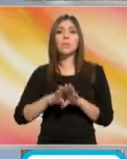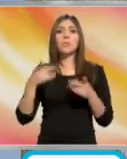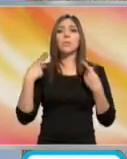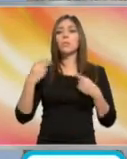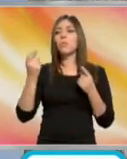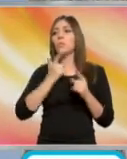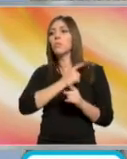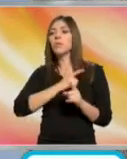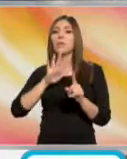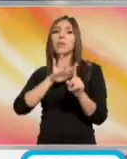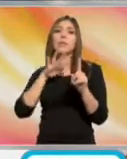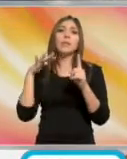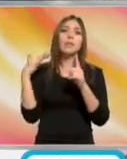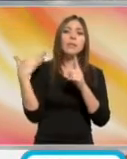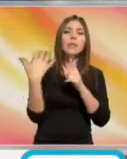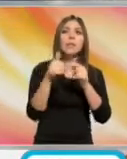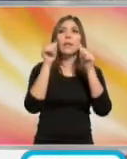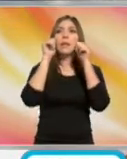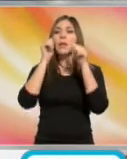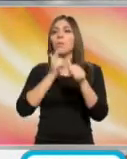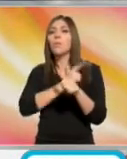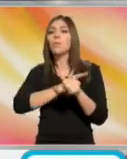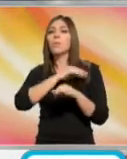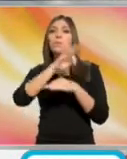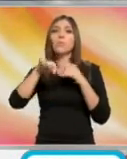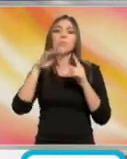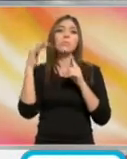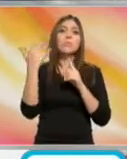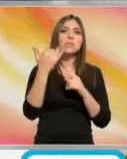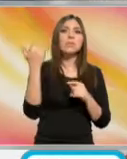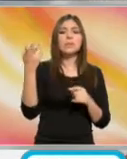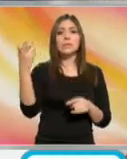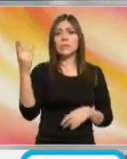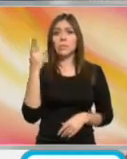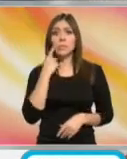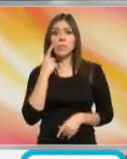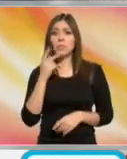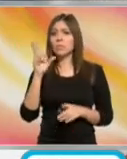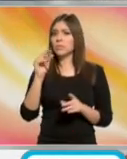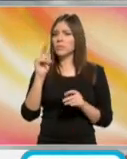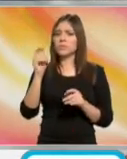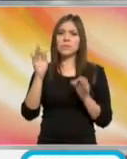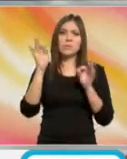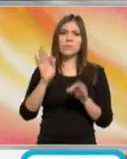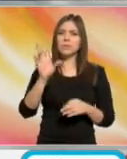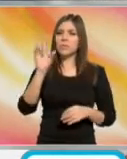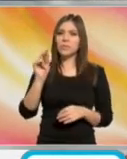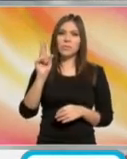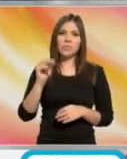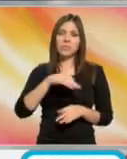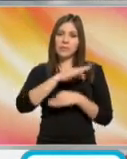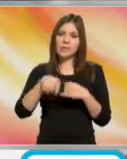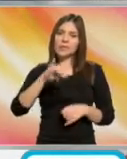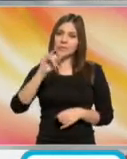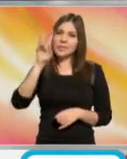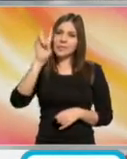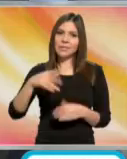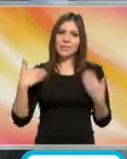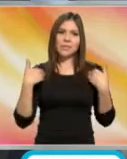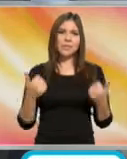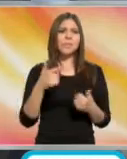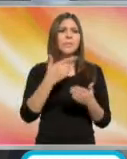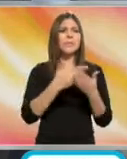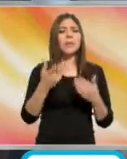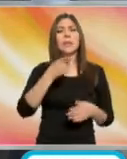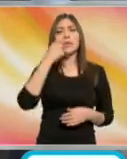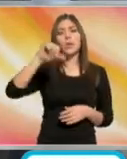tema. Claro, su presidente es distinto también. Así es, no es un político y tampoco es un diplomático, ese es un hecho. Nos queda claro. Así es. Sí. José Luis, mencionabas